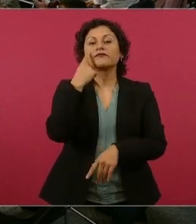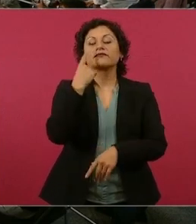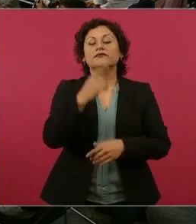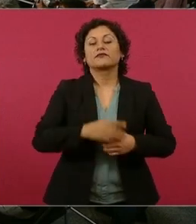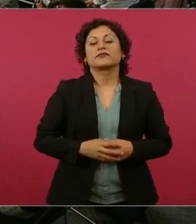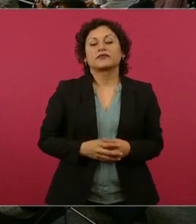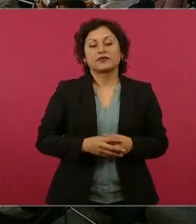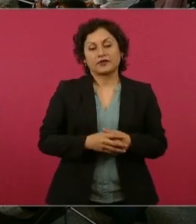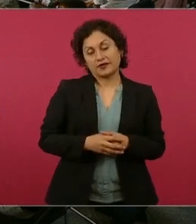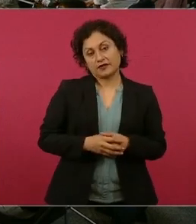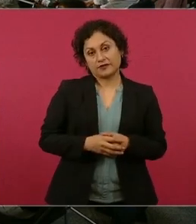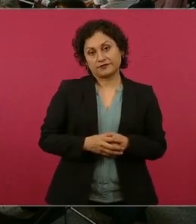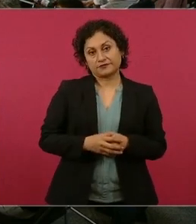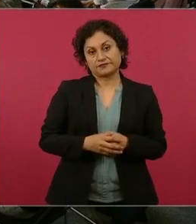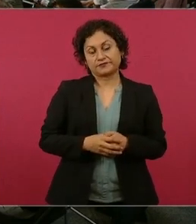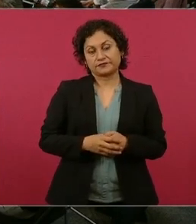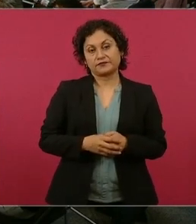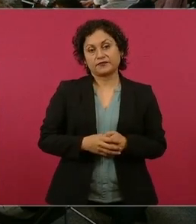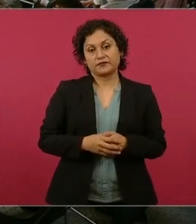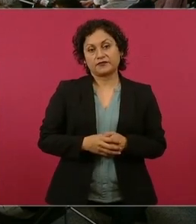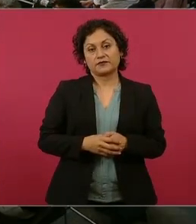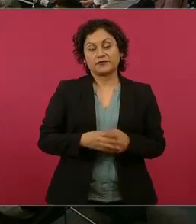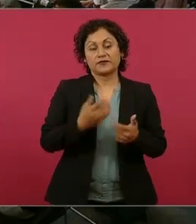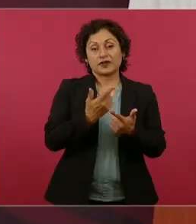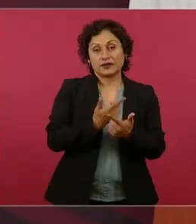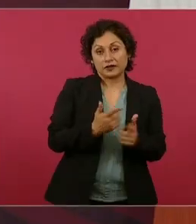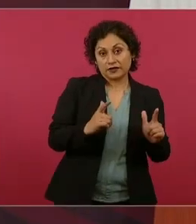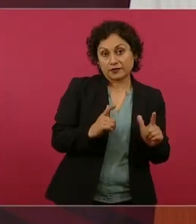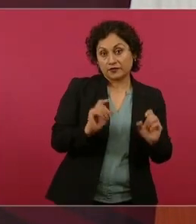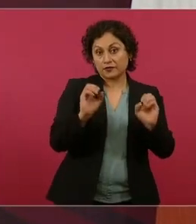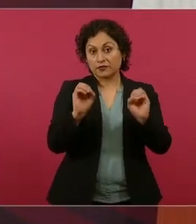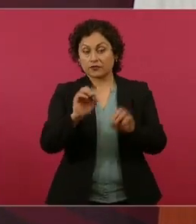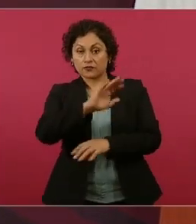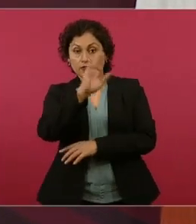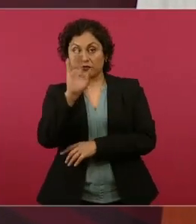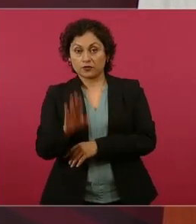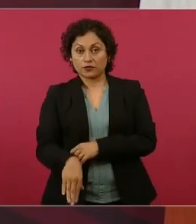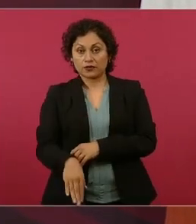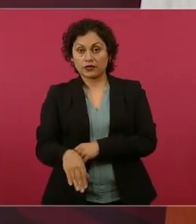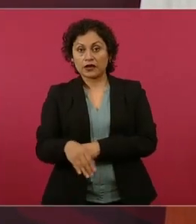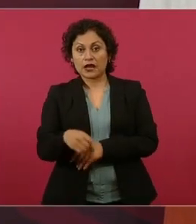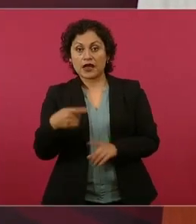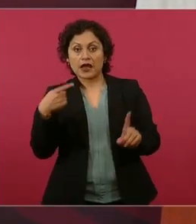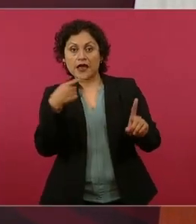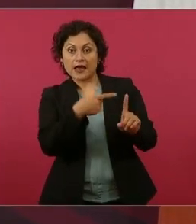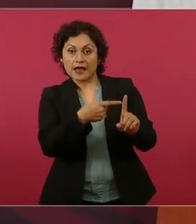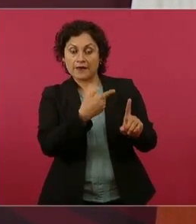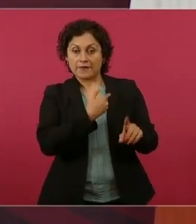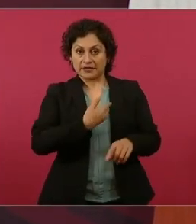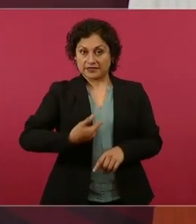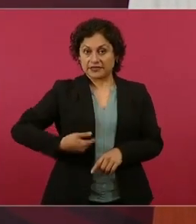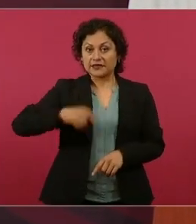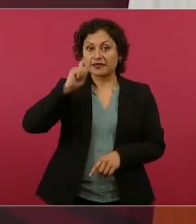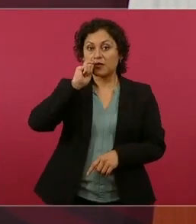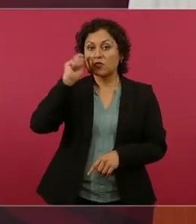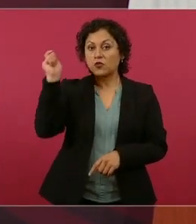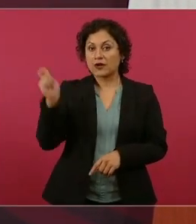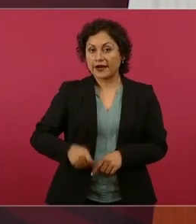Free or die. Libre o morir. Free or die. Now you are Él es el presidente de Ucrania y este es el